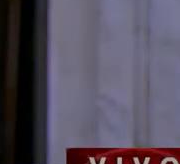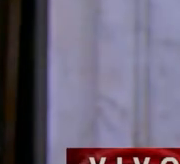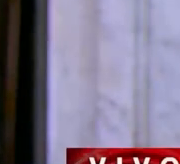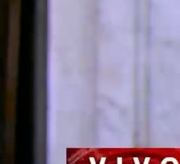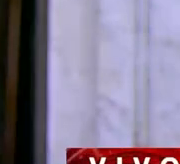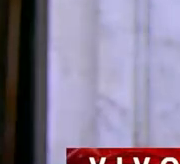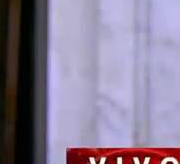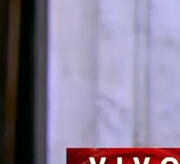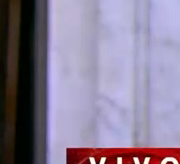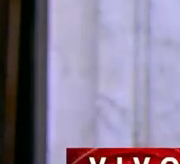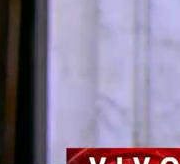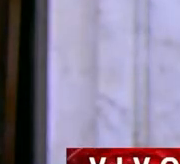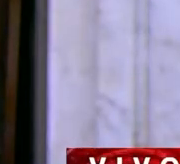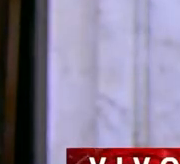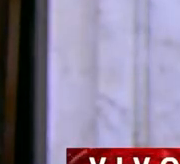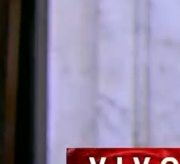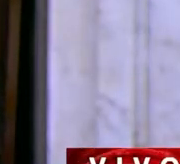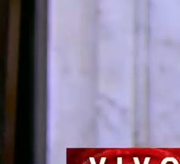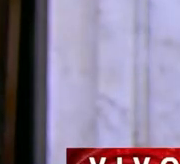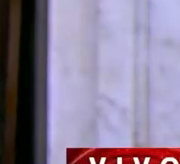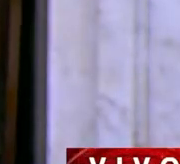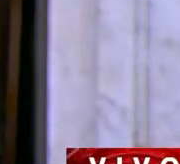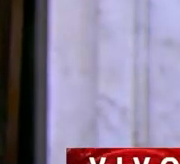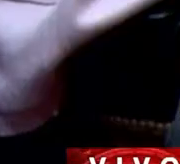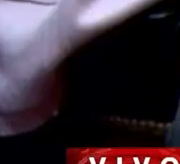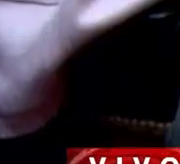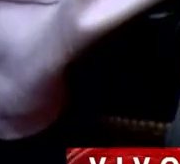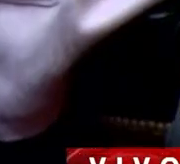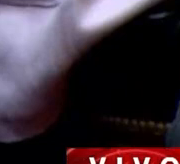En uso de la palabra, el diputado Fernando Adolfo Iglesias.